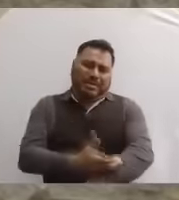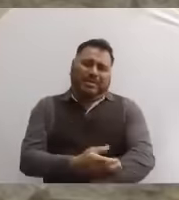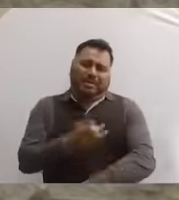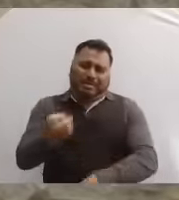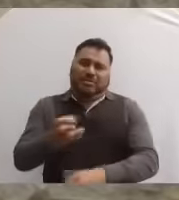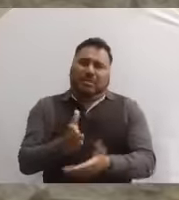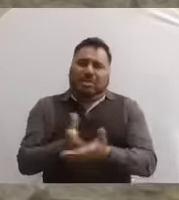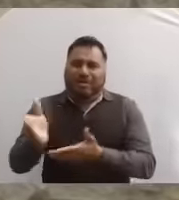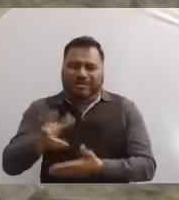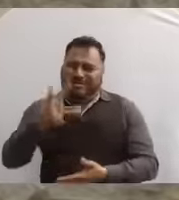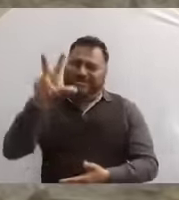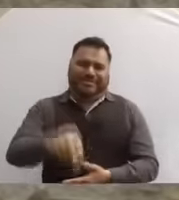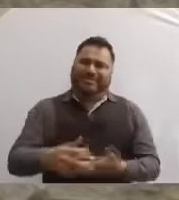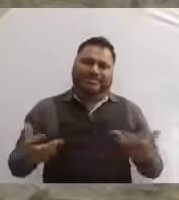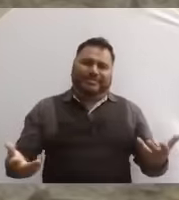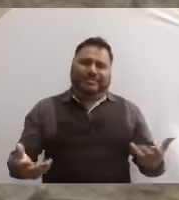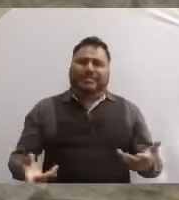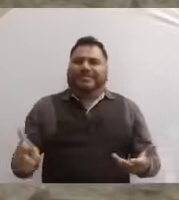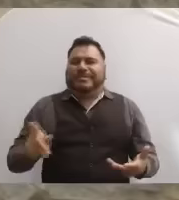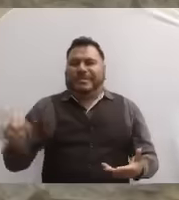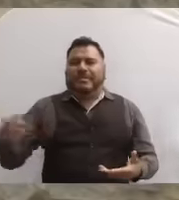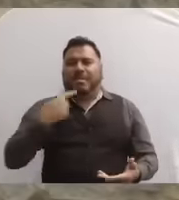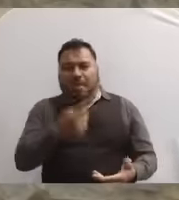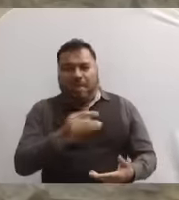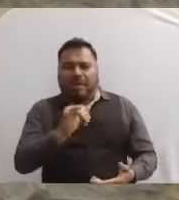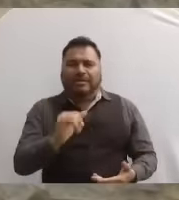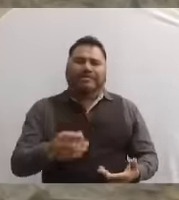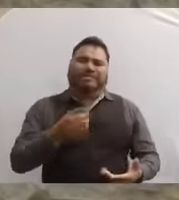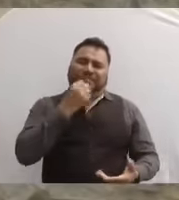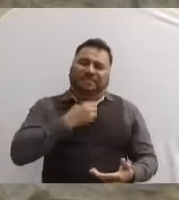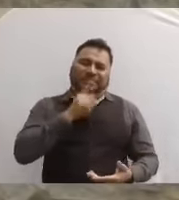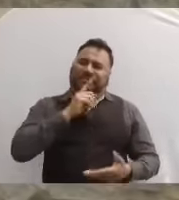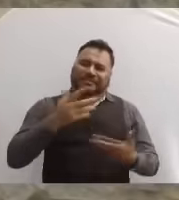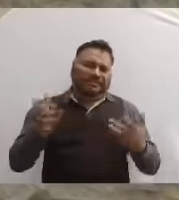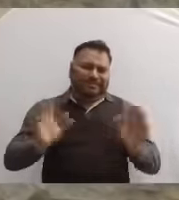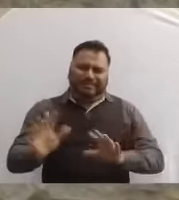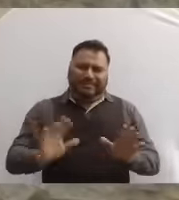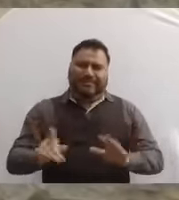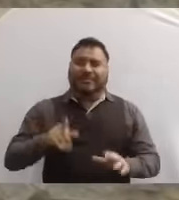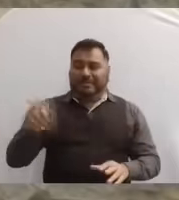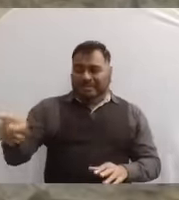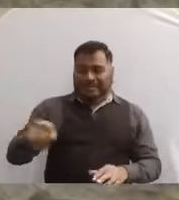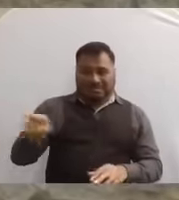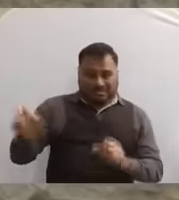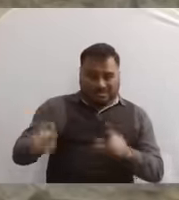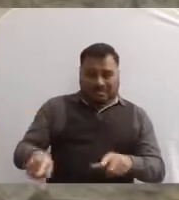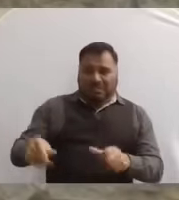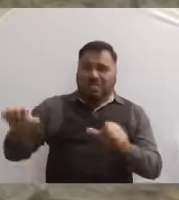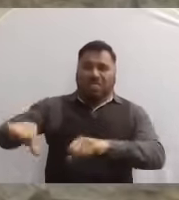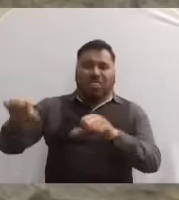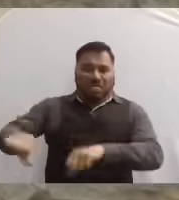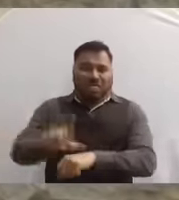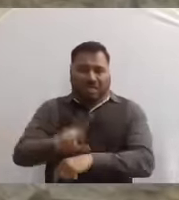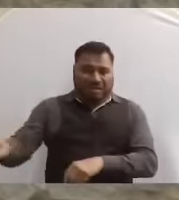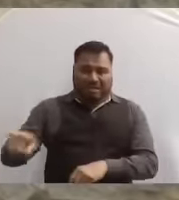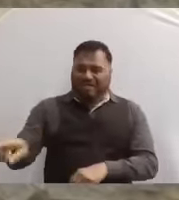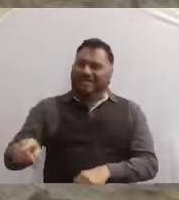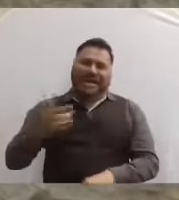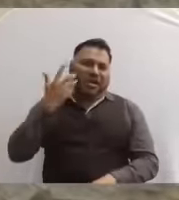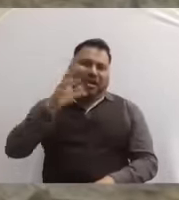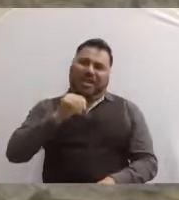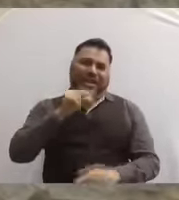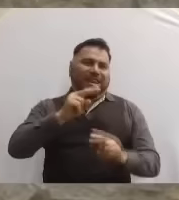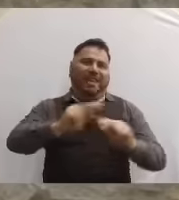una intromisión. Ni modo que diga que quiere a la candidata del Frente Guango de derecha. Esa no la quiere